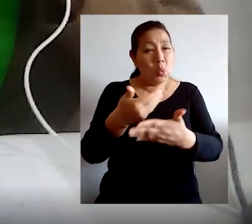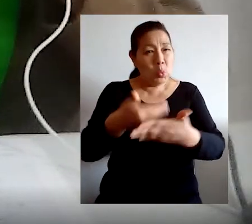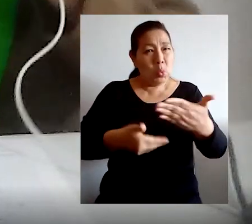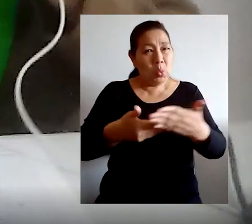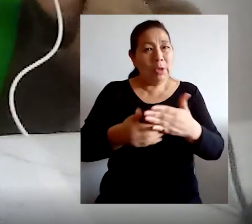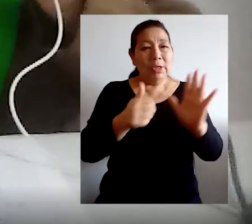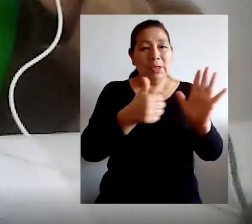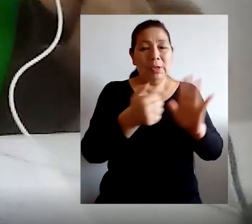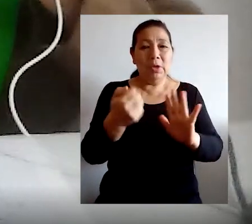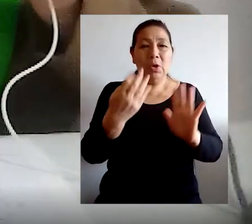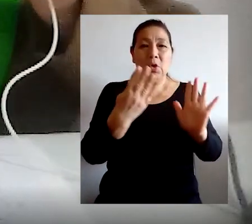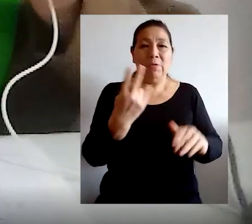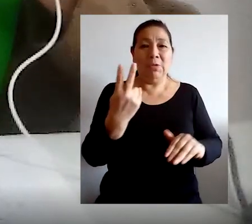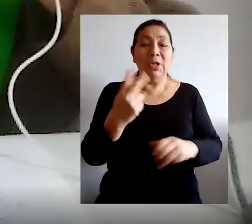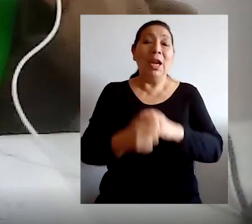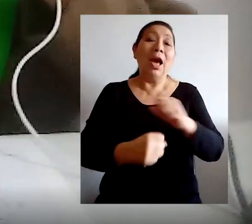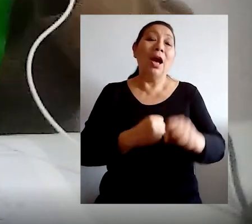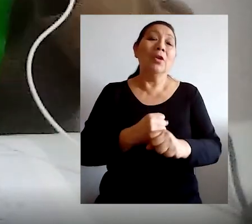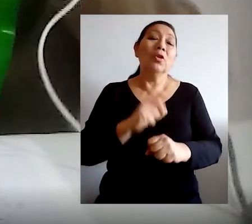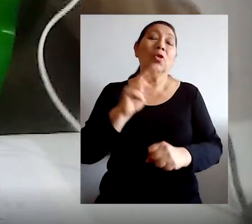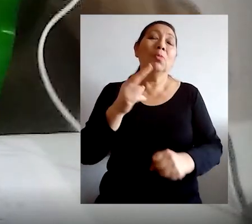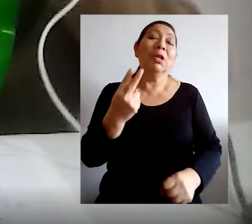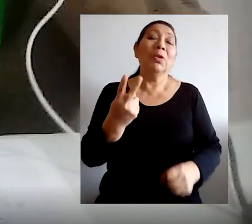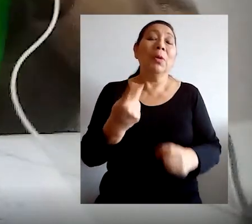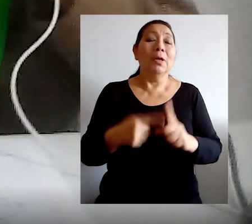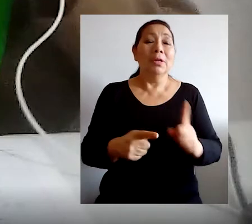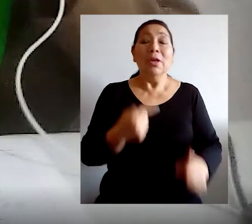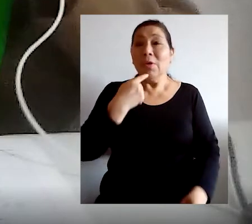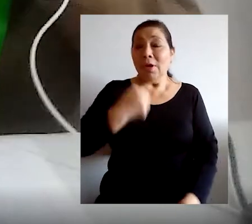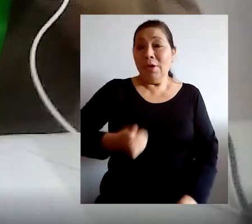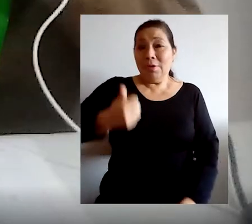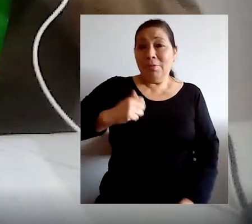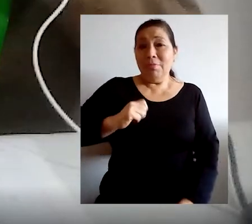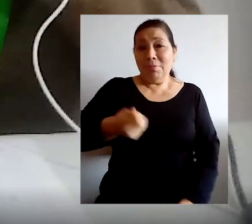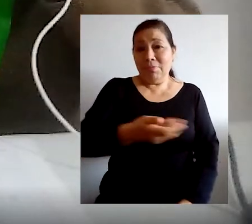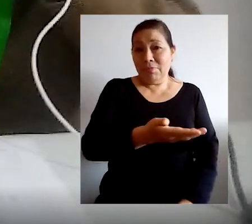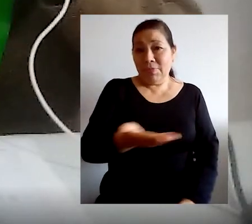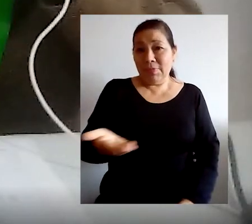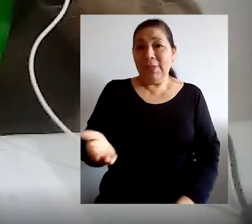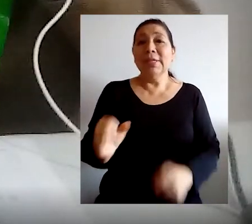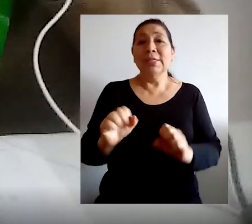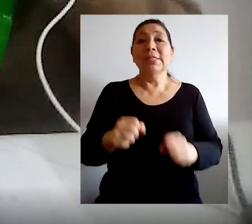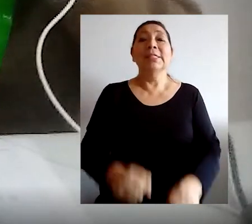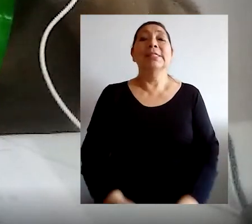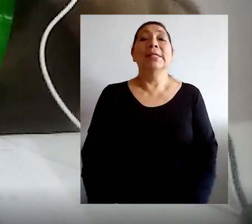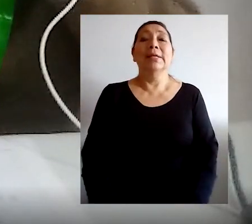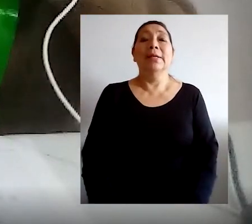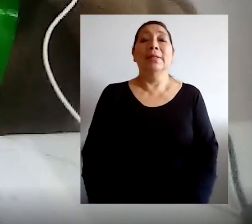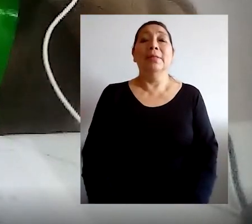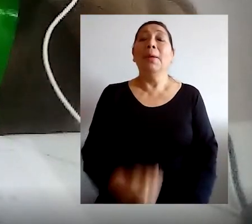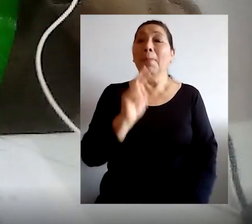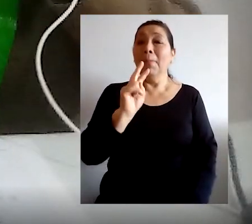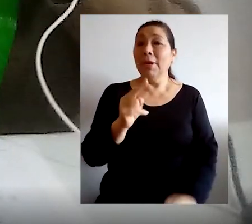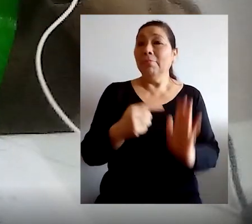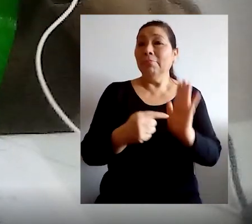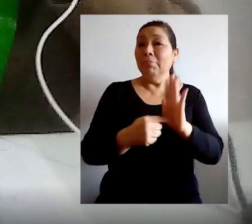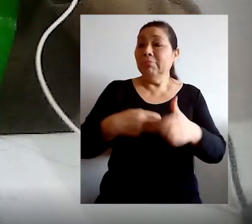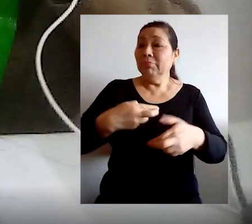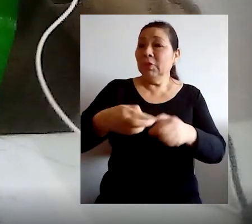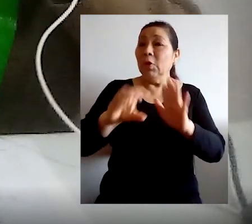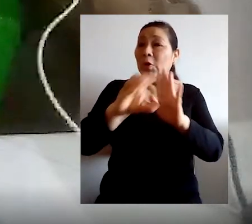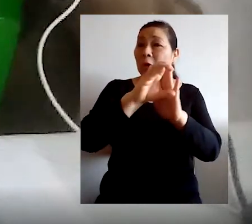expediente es el 692 del año 2002. Señores magistrados, conforme ha sido verificado en el presente